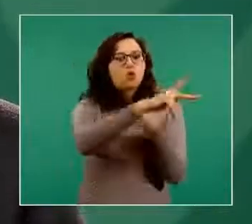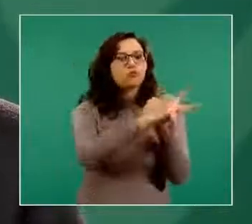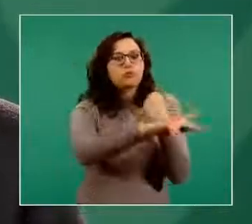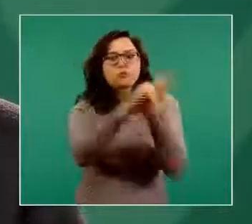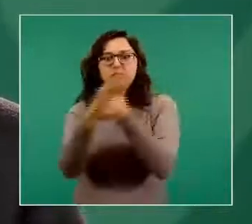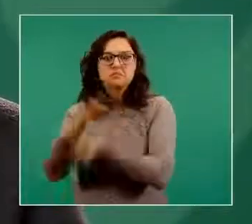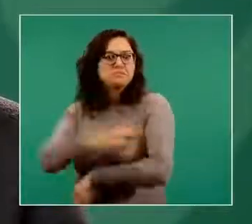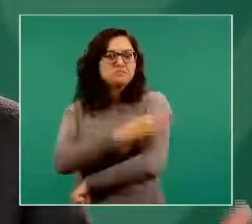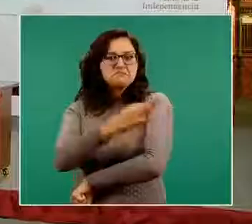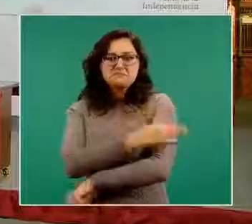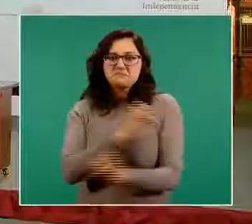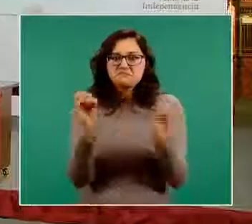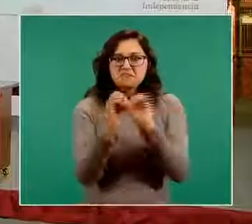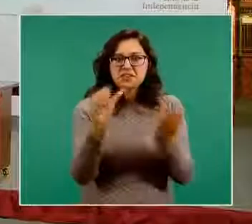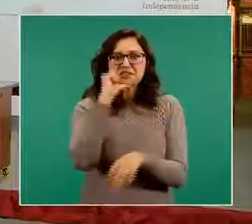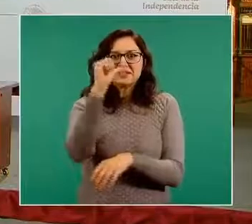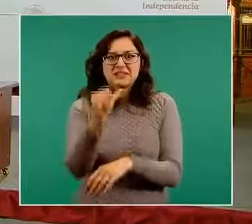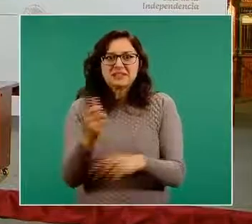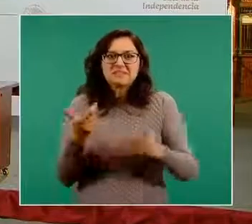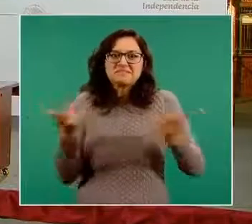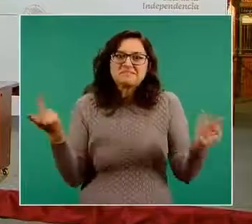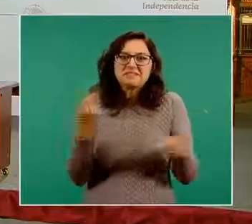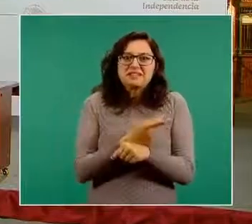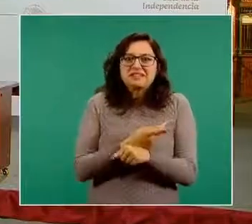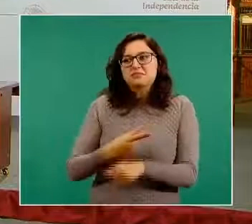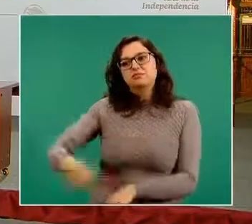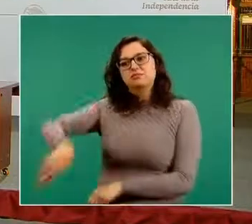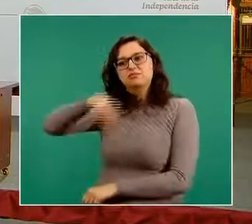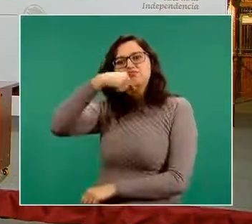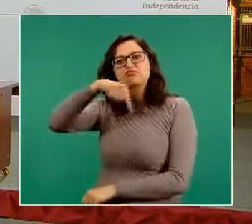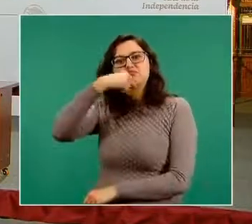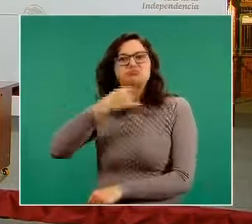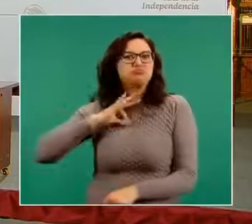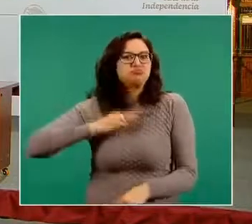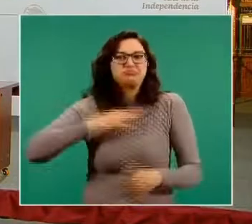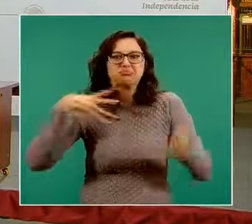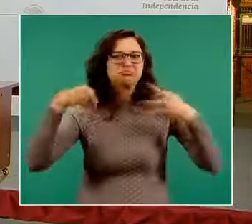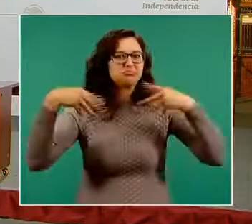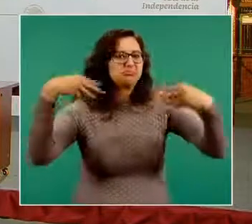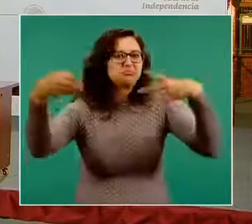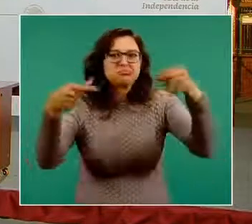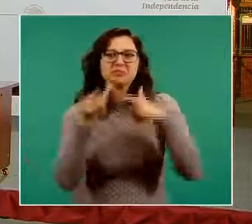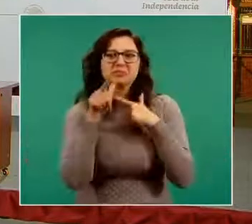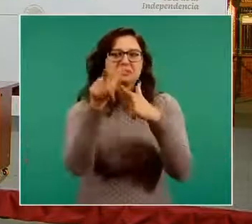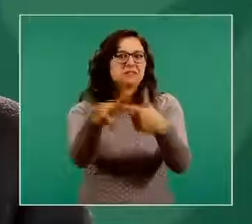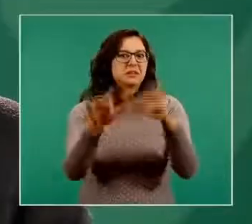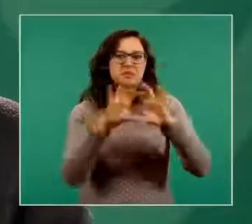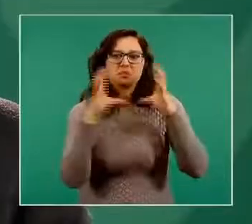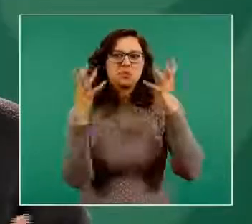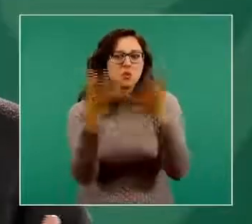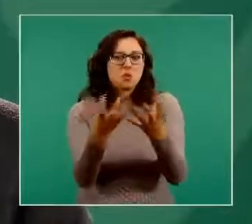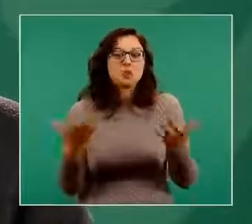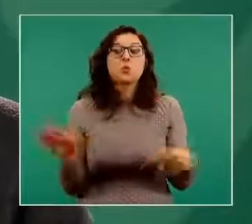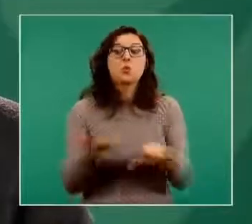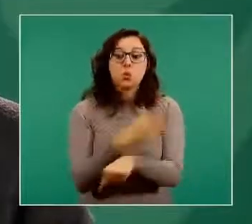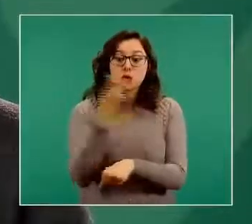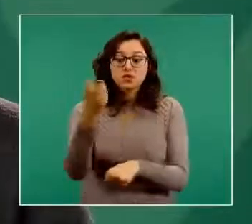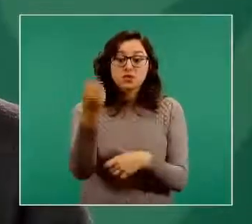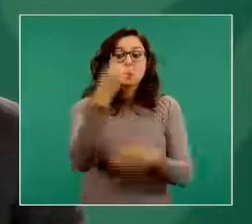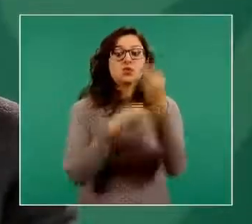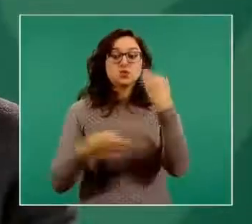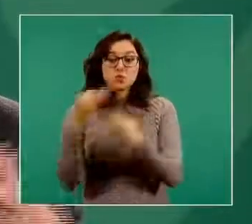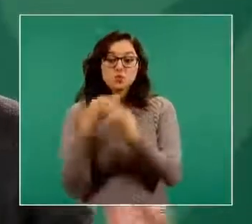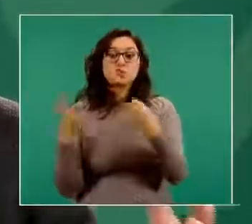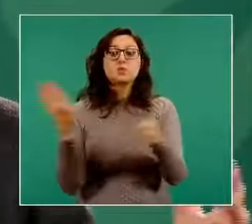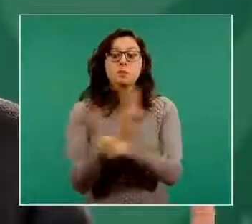otras partes del mundo, eso hace que se mantenga activa la epidemia. Entonces, a todos, a todas nos conviene